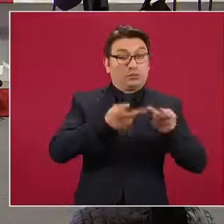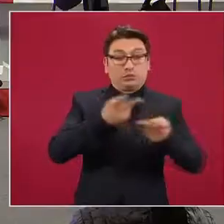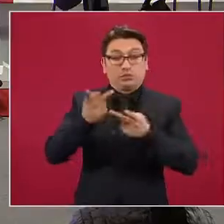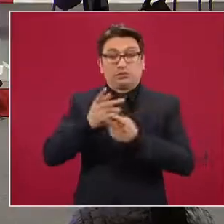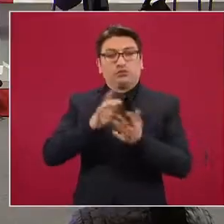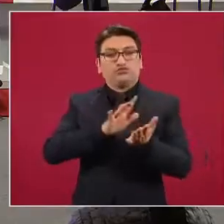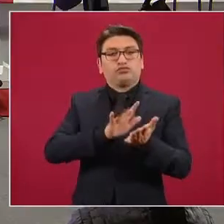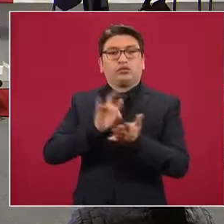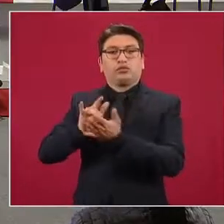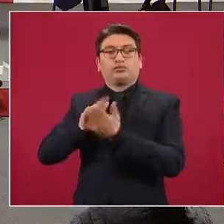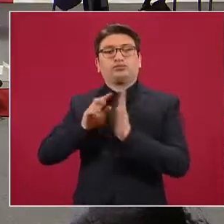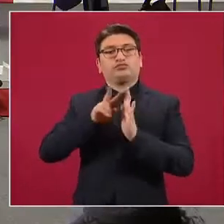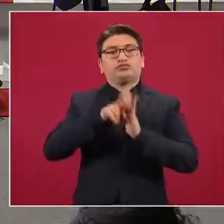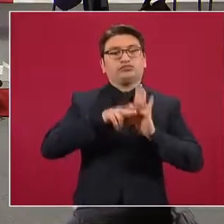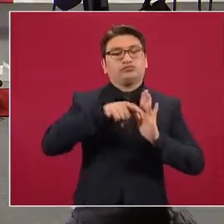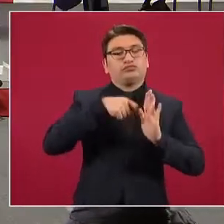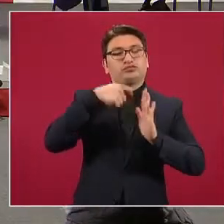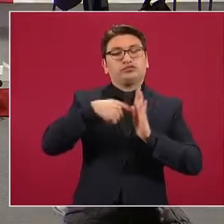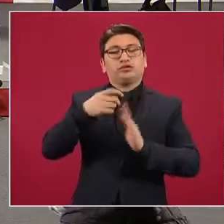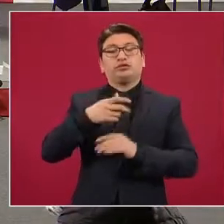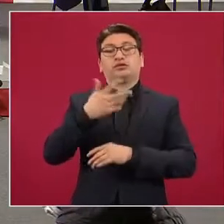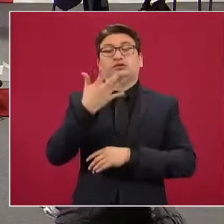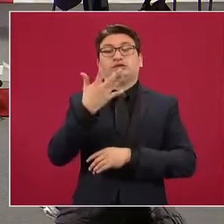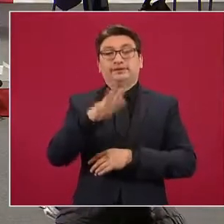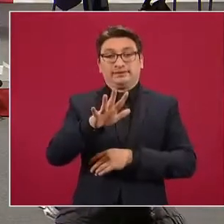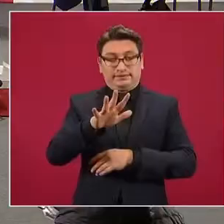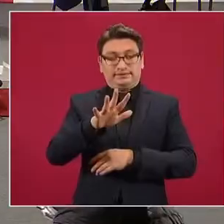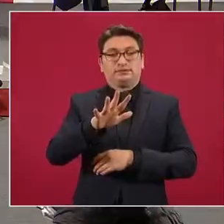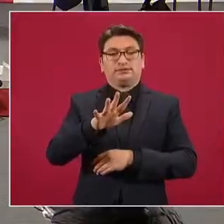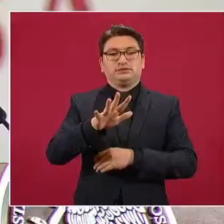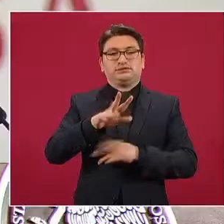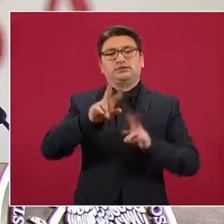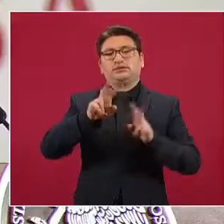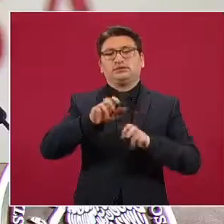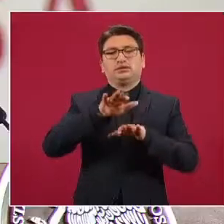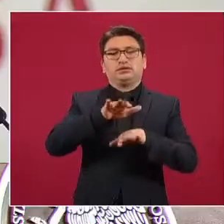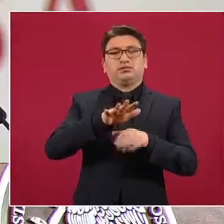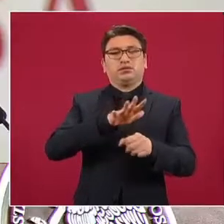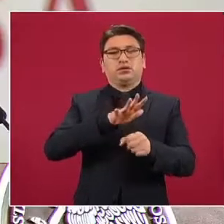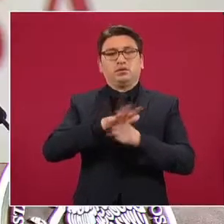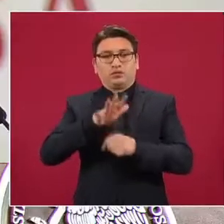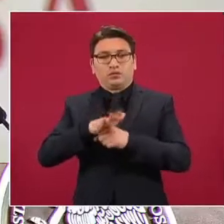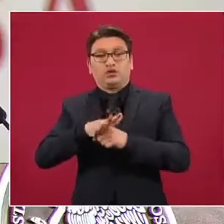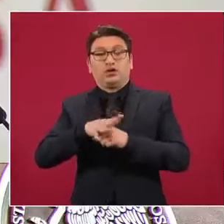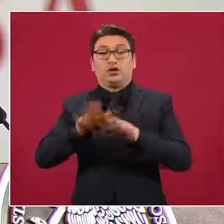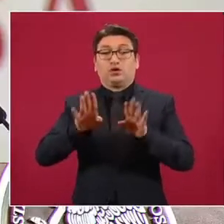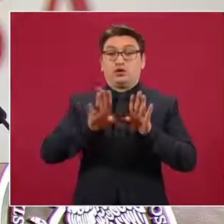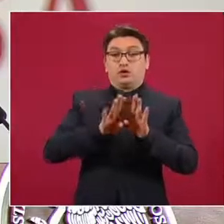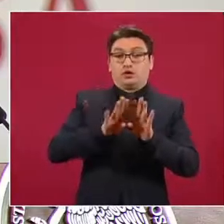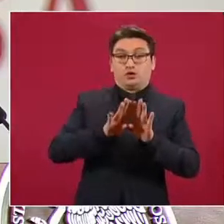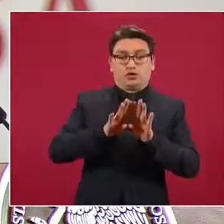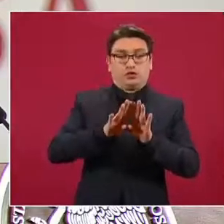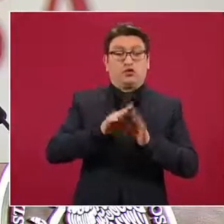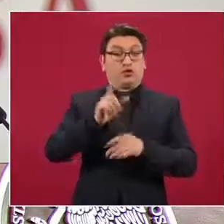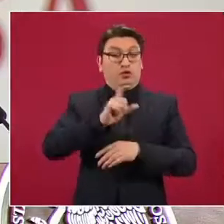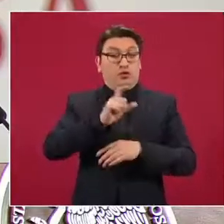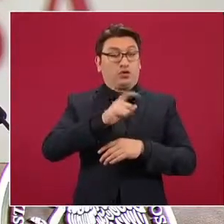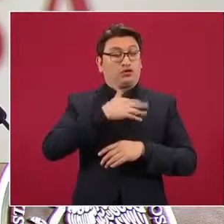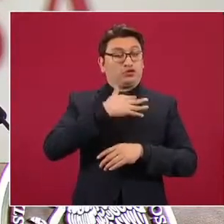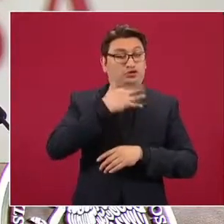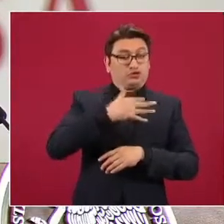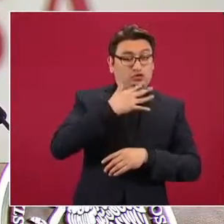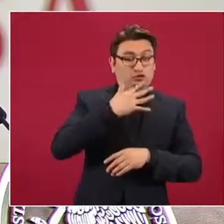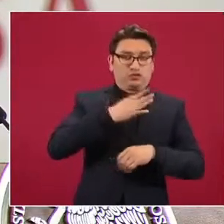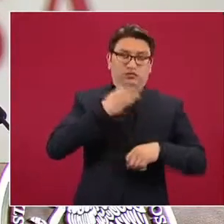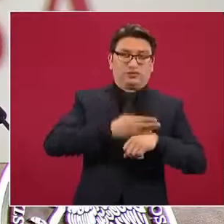10 videos cuyos ejes temáticos giran en torno a la mancuerna perversa entre corrupción e impunidad, sobre